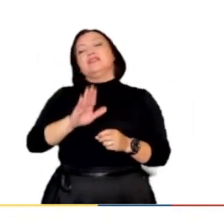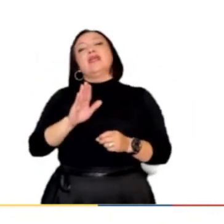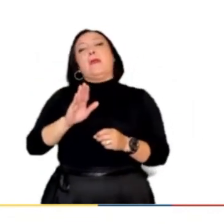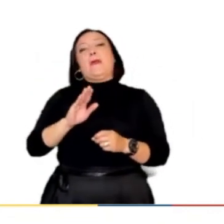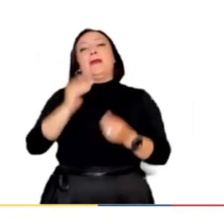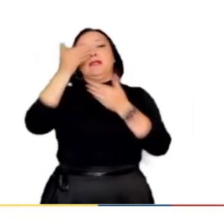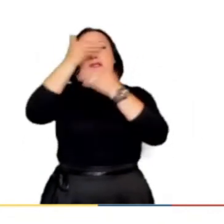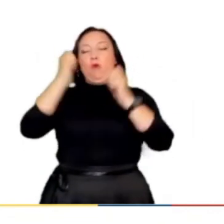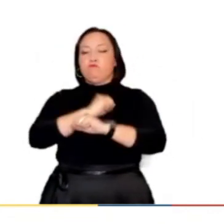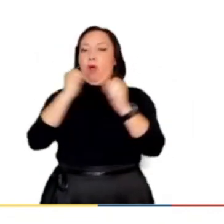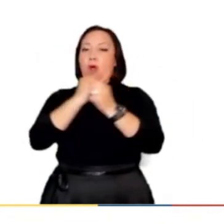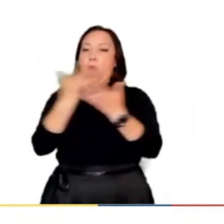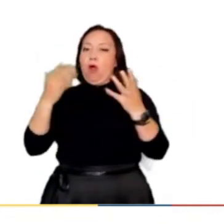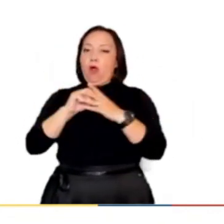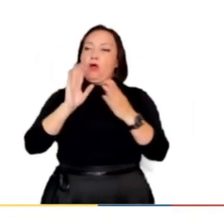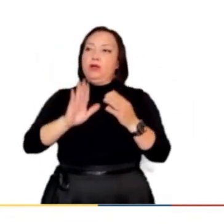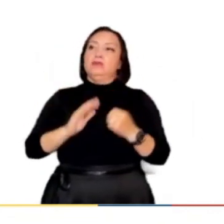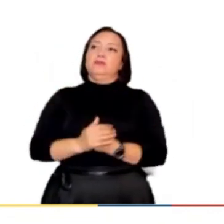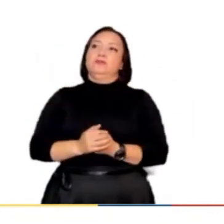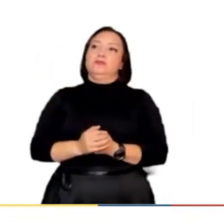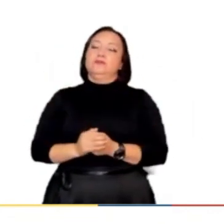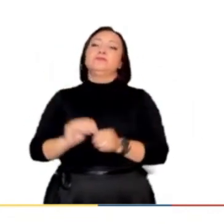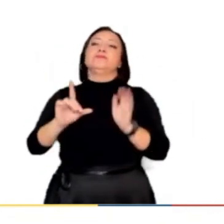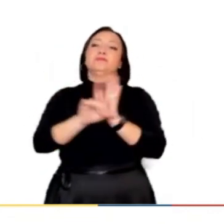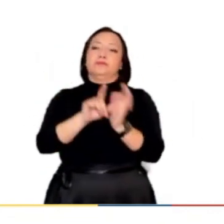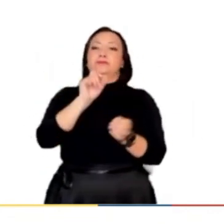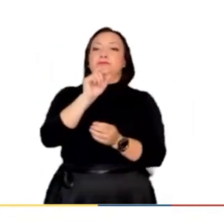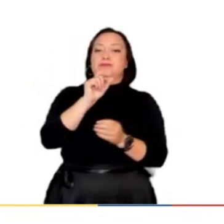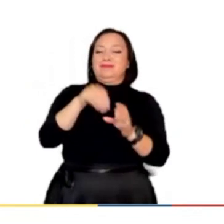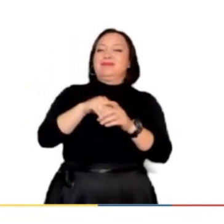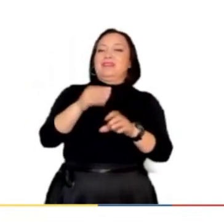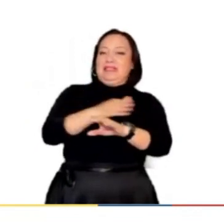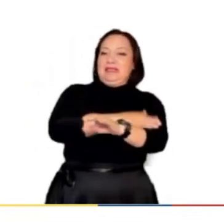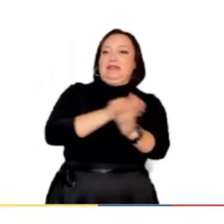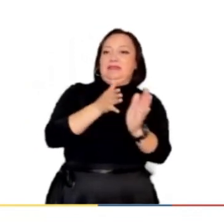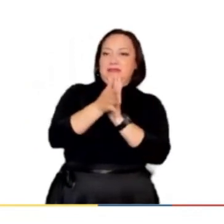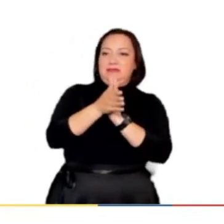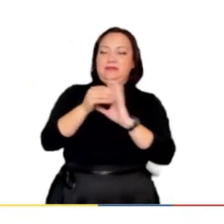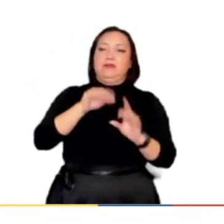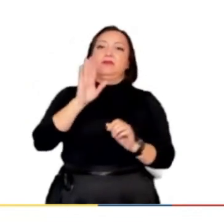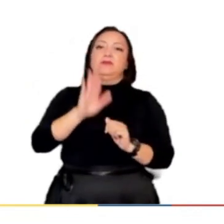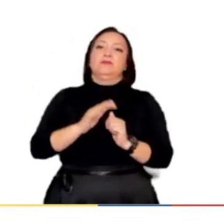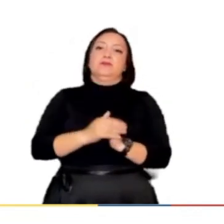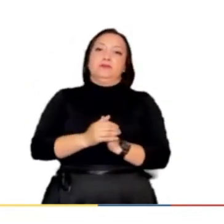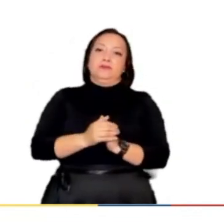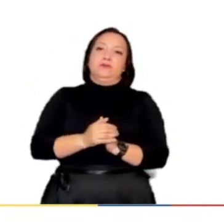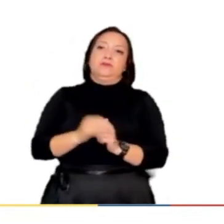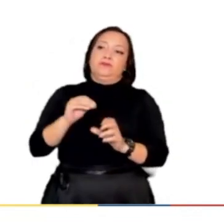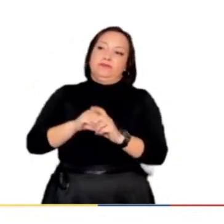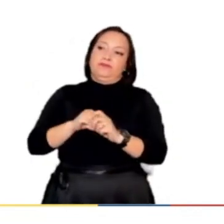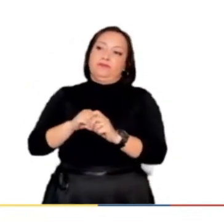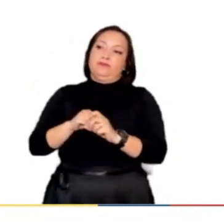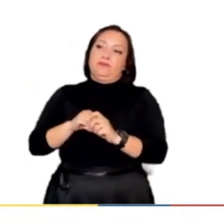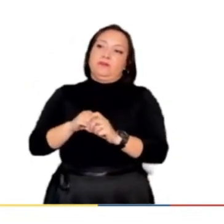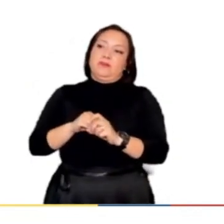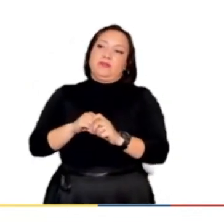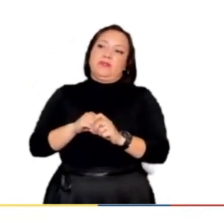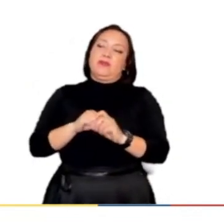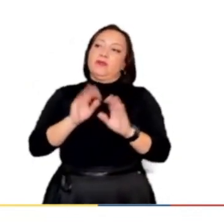anterior y que viene con anterioridad al SARLAF que tenemos hoy en día. El SARLAF hoy en día